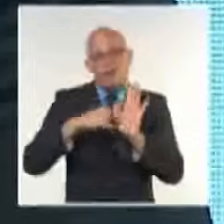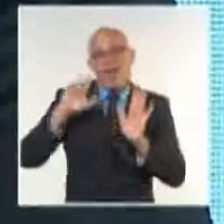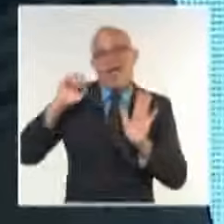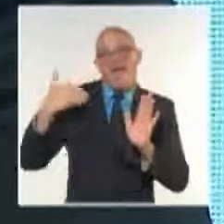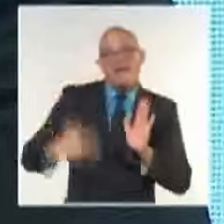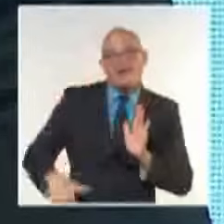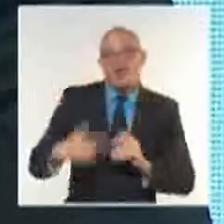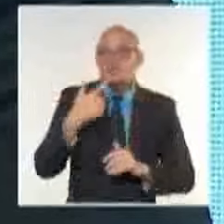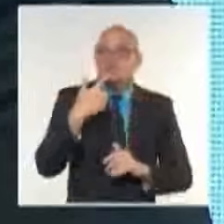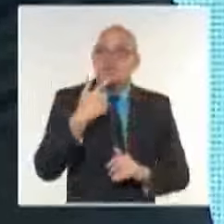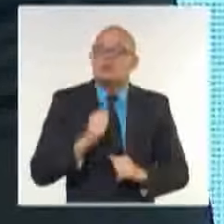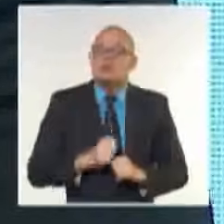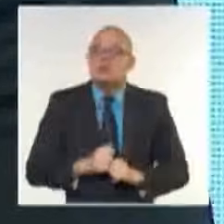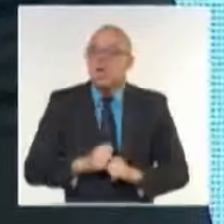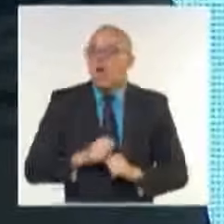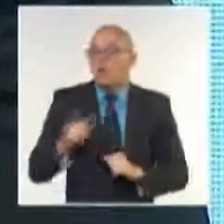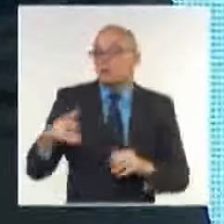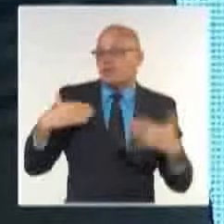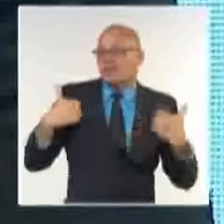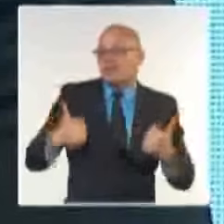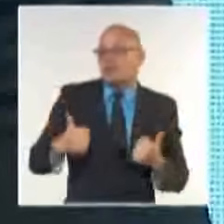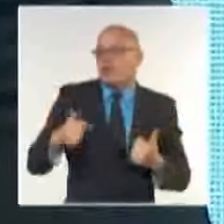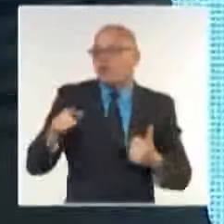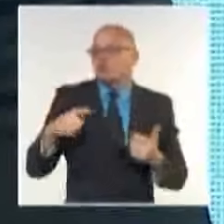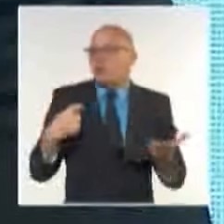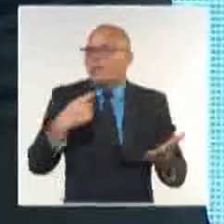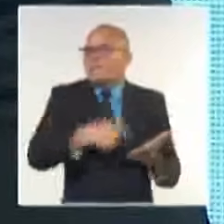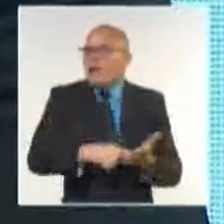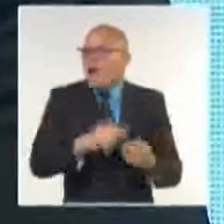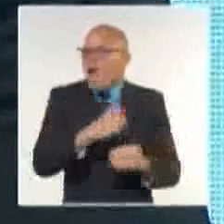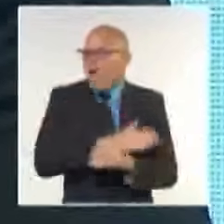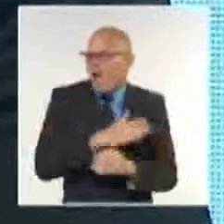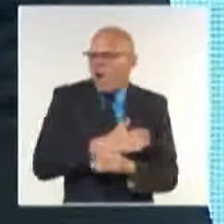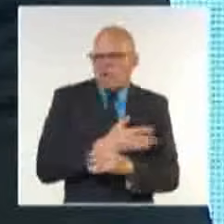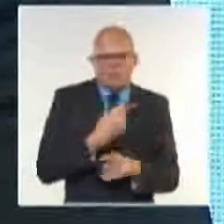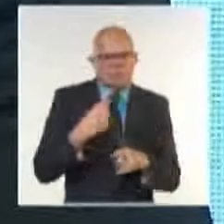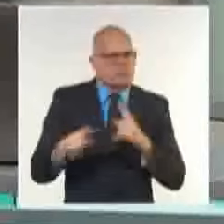qué circunstancias usted se va... No, porque estás regalando el dinero. Y no es lo mismo